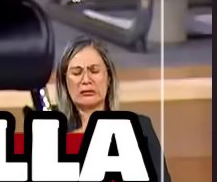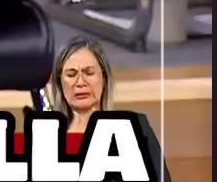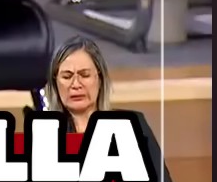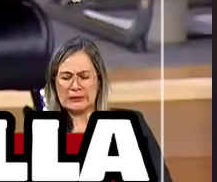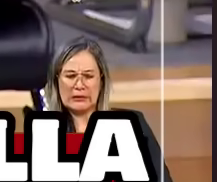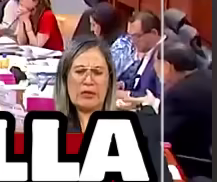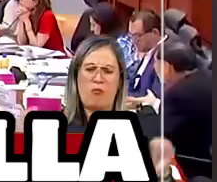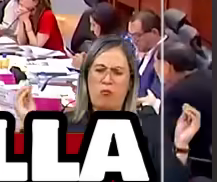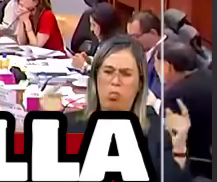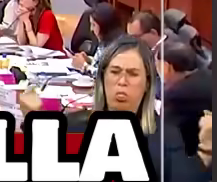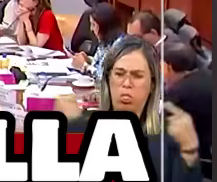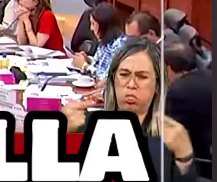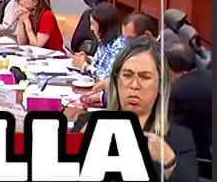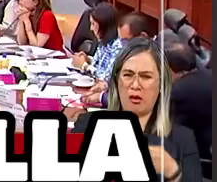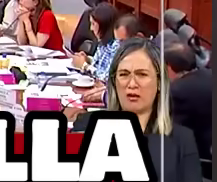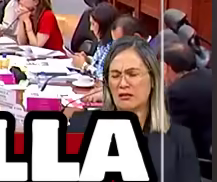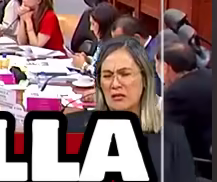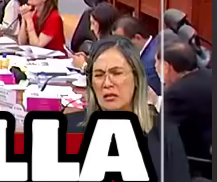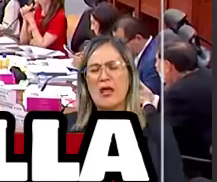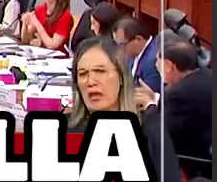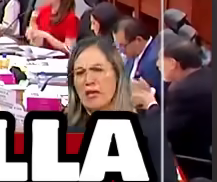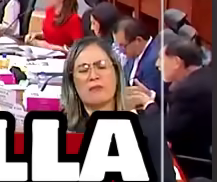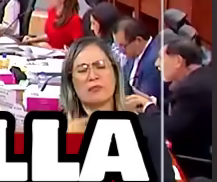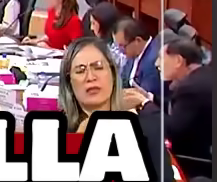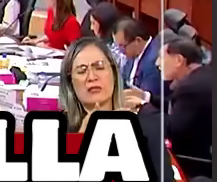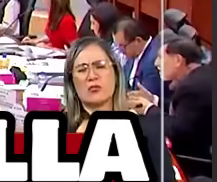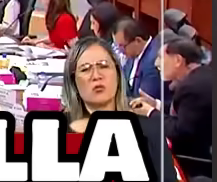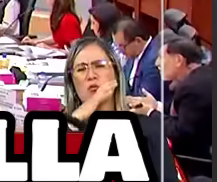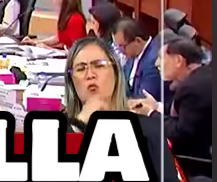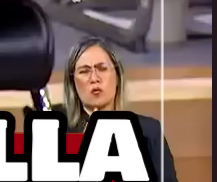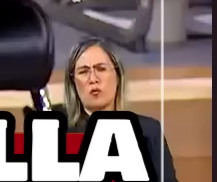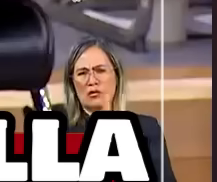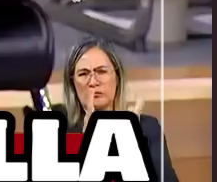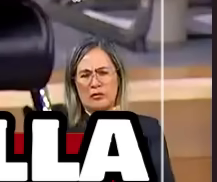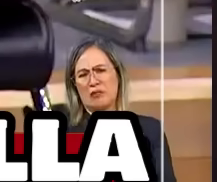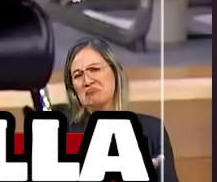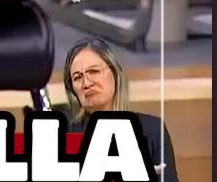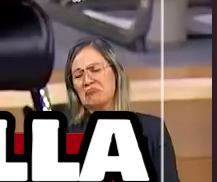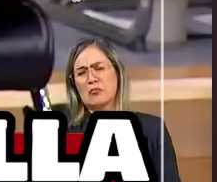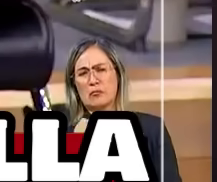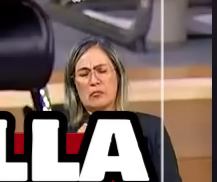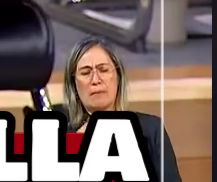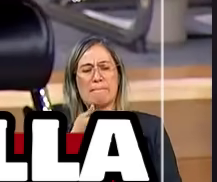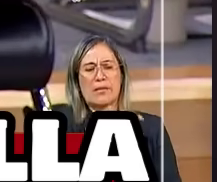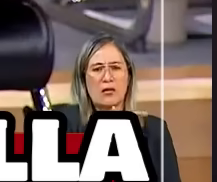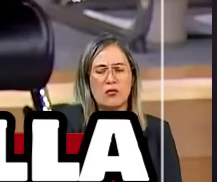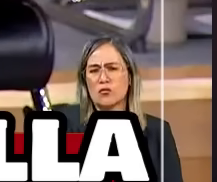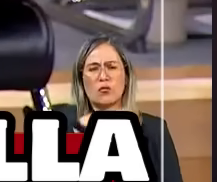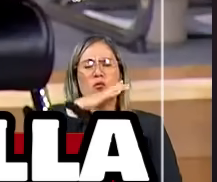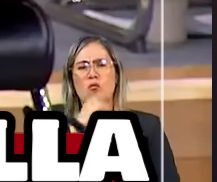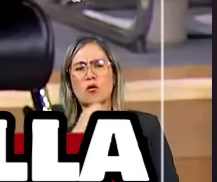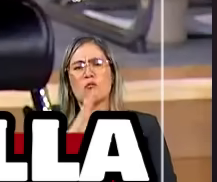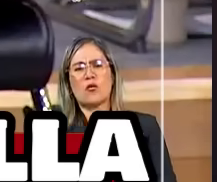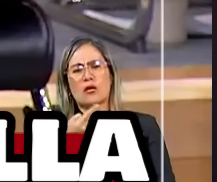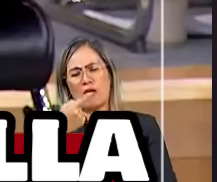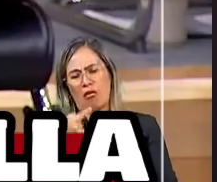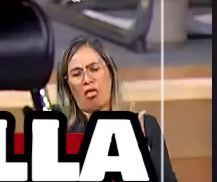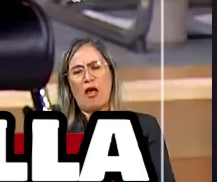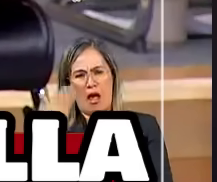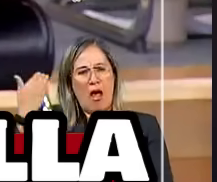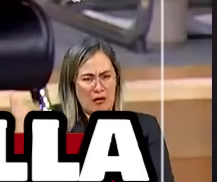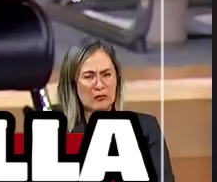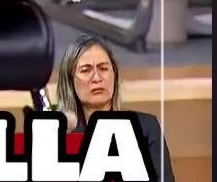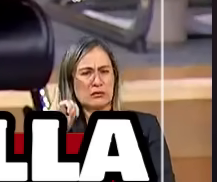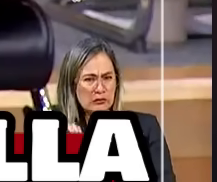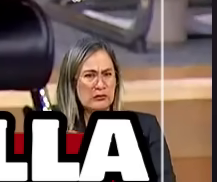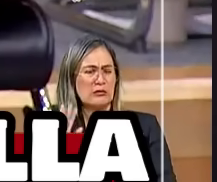que hay un conflicto de interés. No es el caso, ella no ha planteado, oigan, en este tema yo pido ser excusada por las razones que ella exprese. En todo